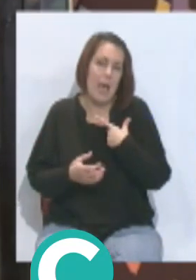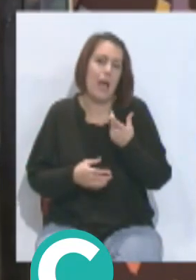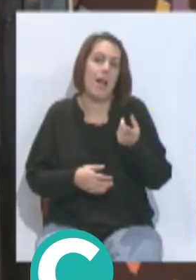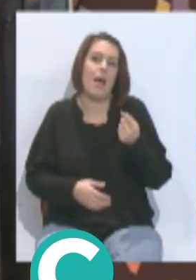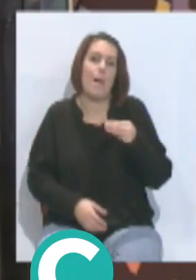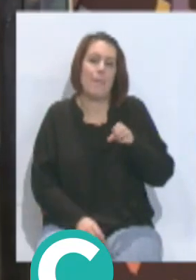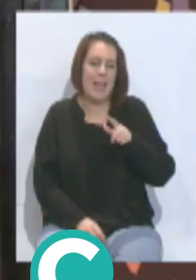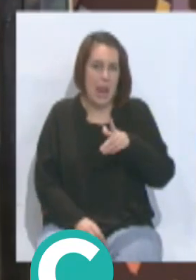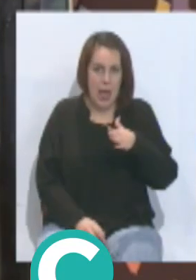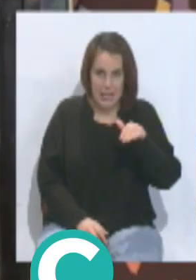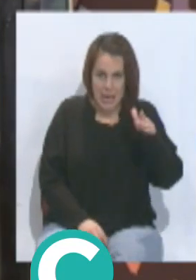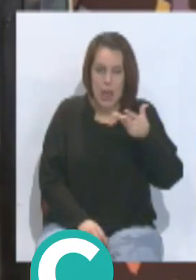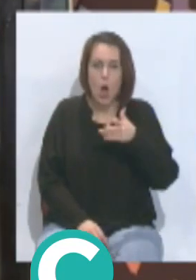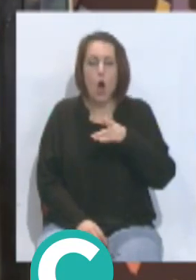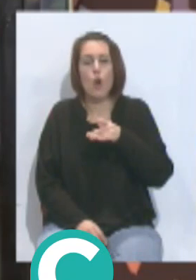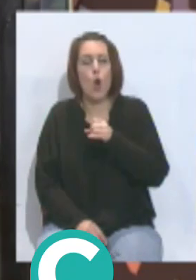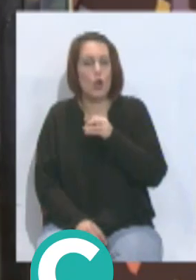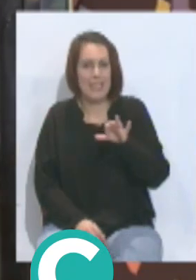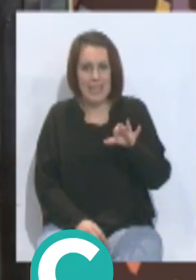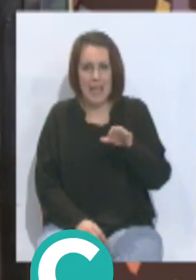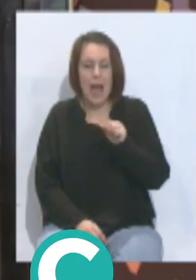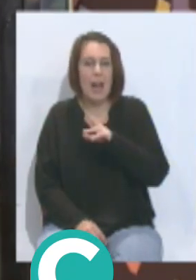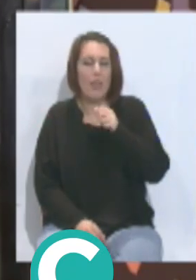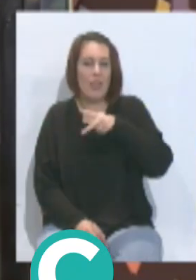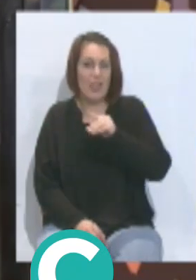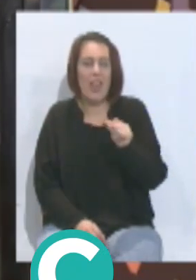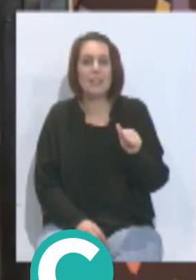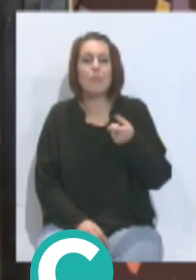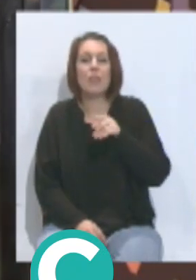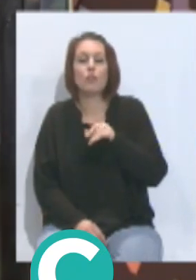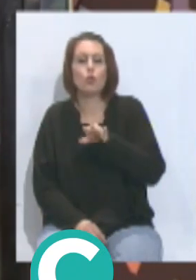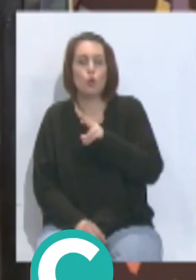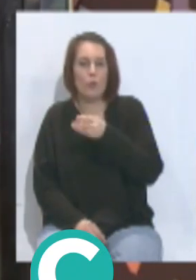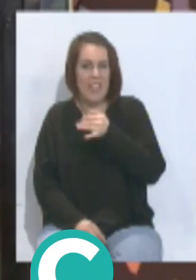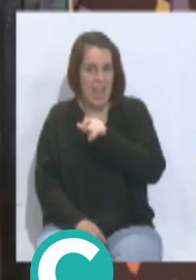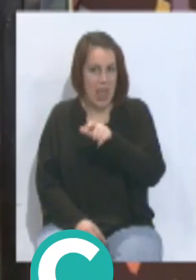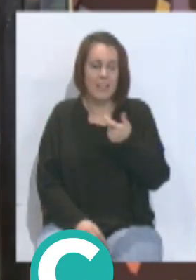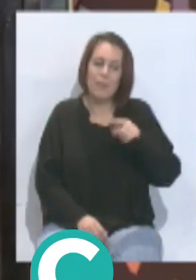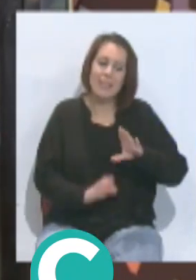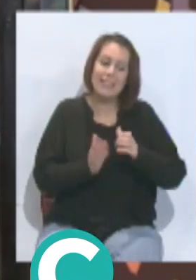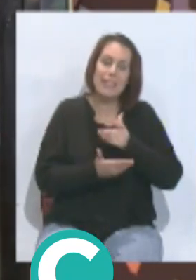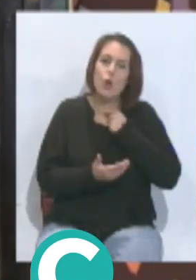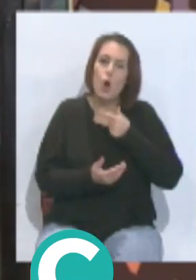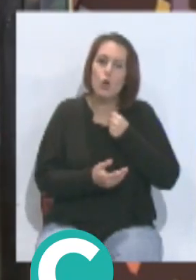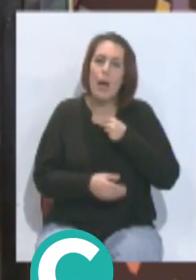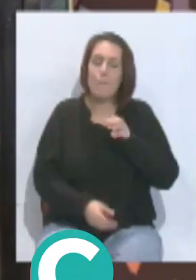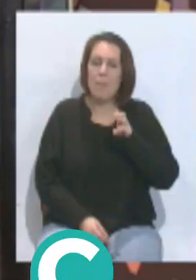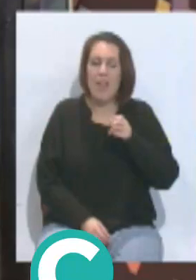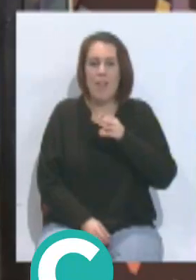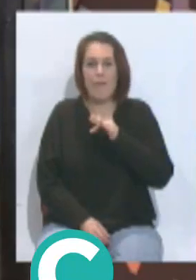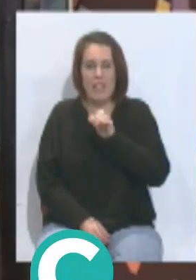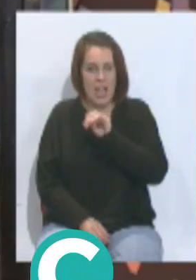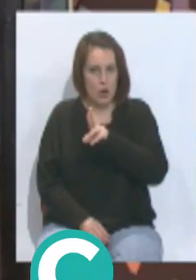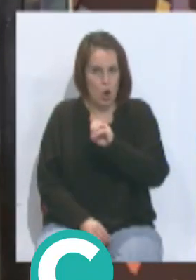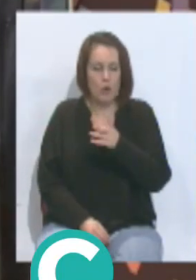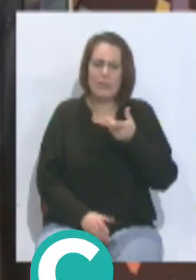García Orgüez, José Aranda y Ángel Subiela, y también con la chirigota de Pepe Fierro, que sí tirará